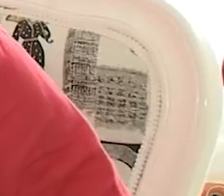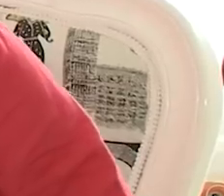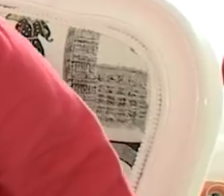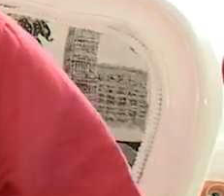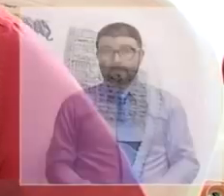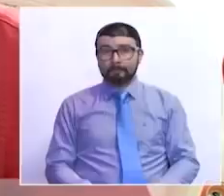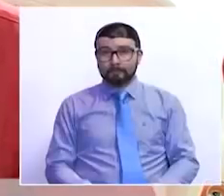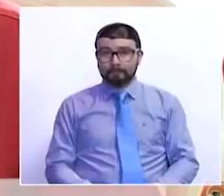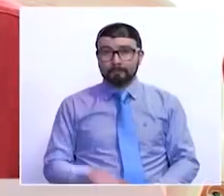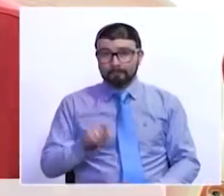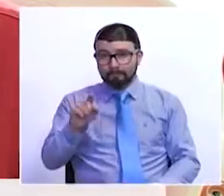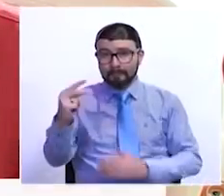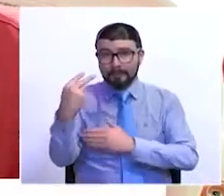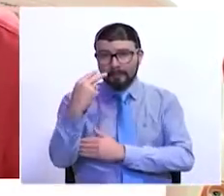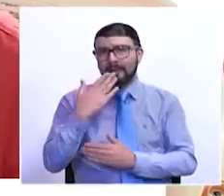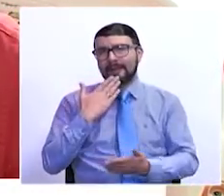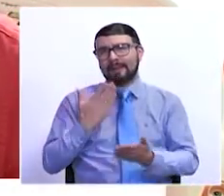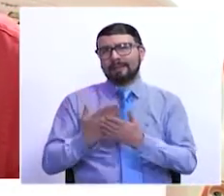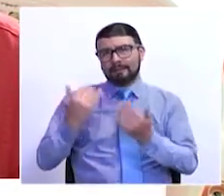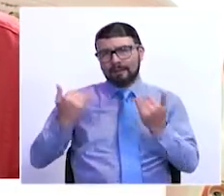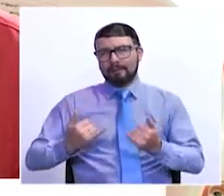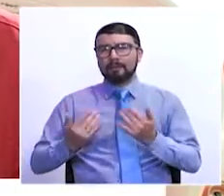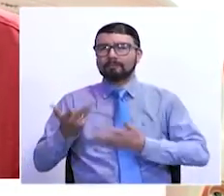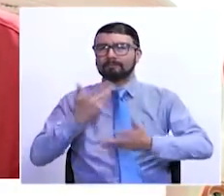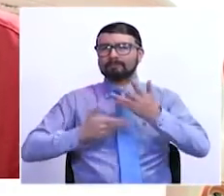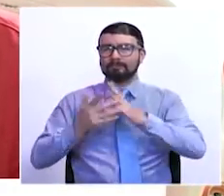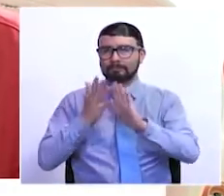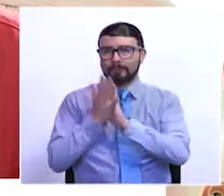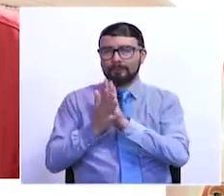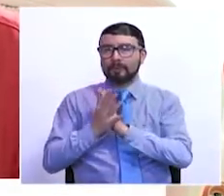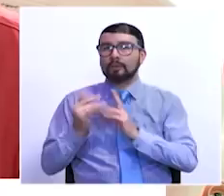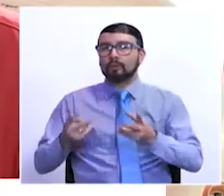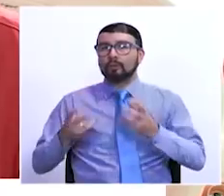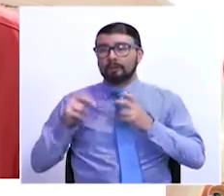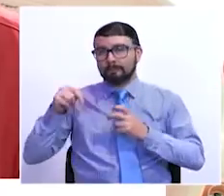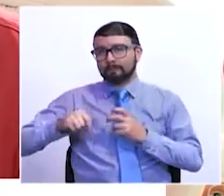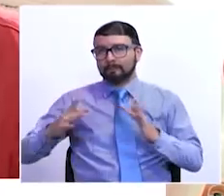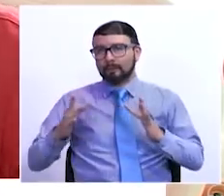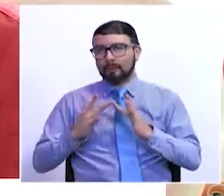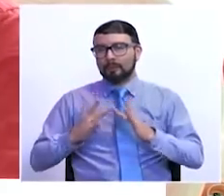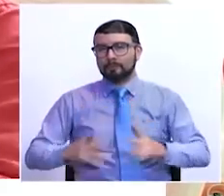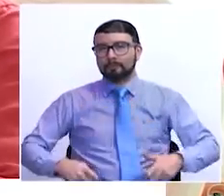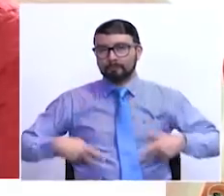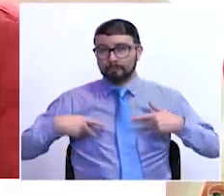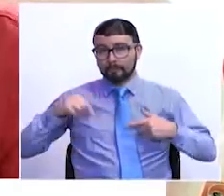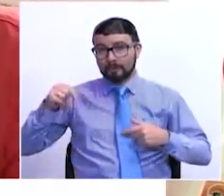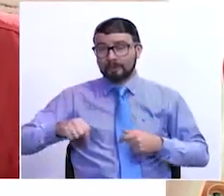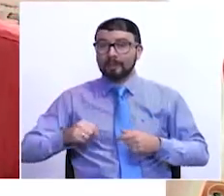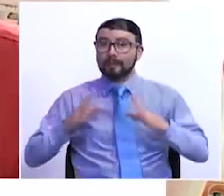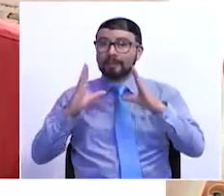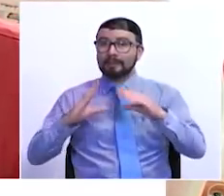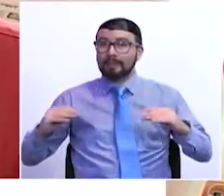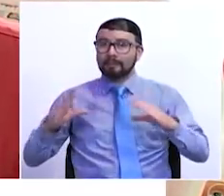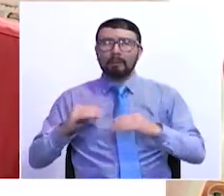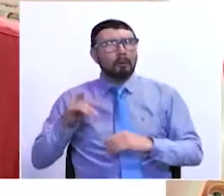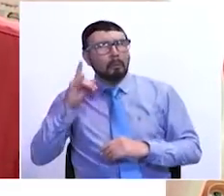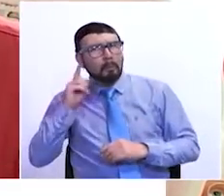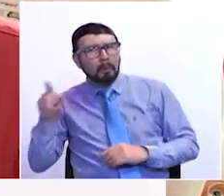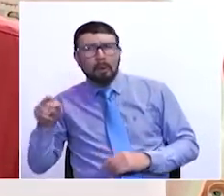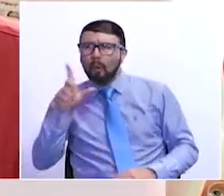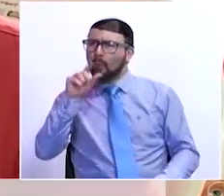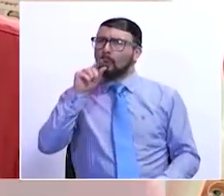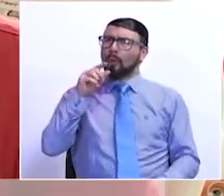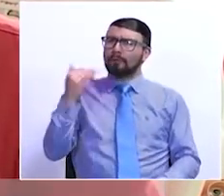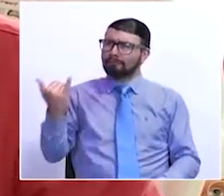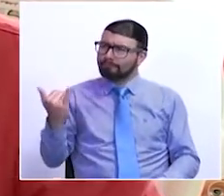Muchas gracias a todos ustedes por estar nuevamente con nosotros en una nueva edición de Conexión Vital. En esta Navidad cantan los gallos. Y qué bueno